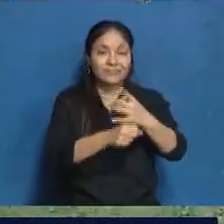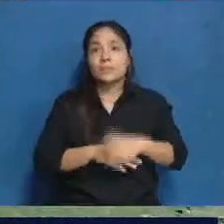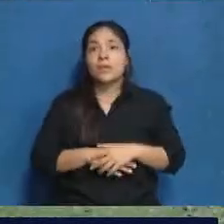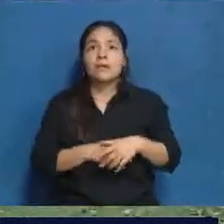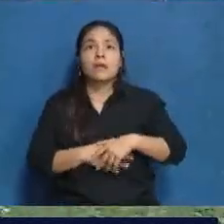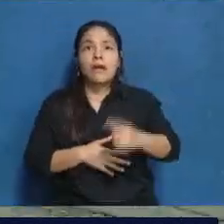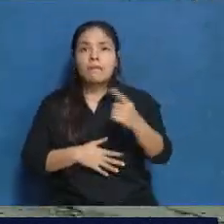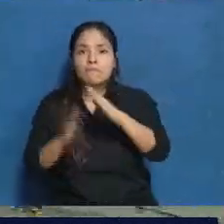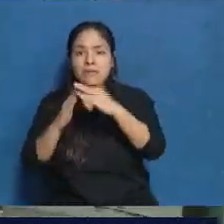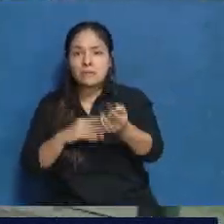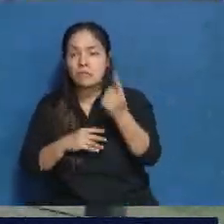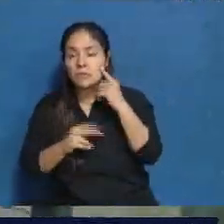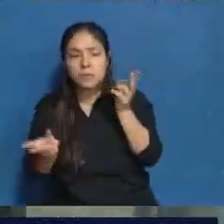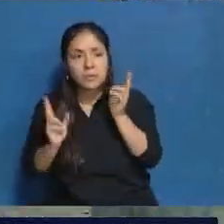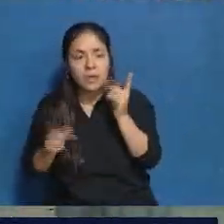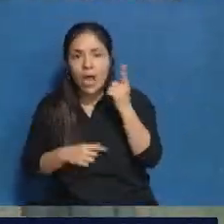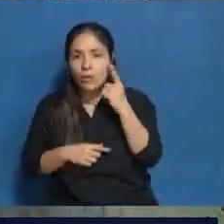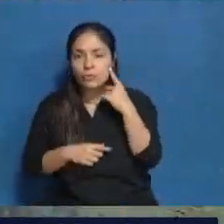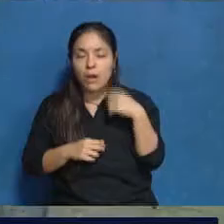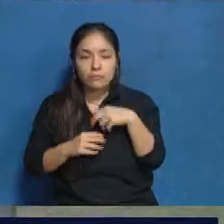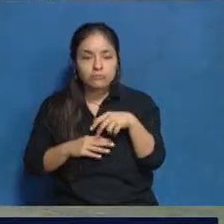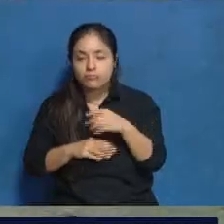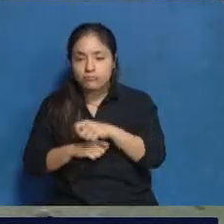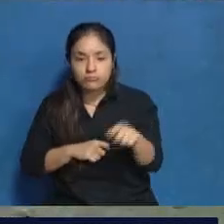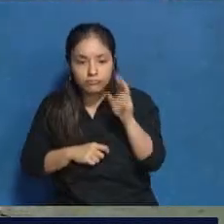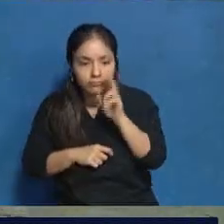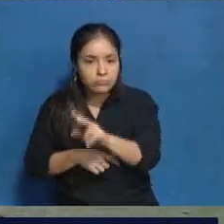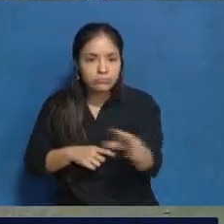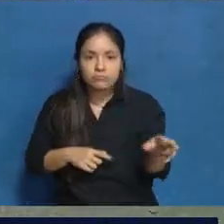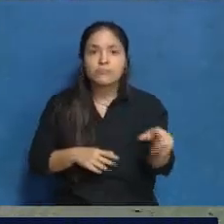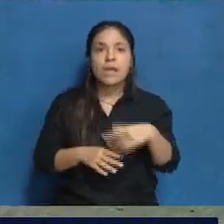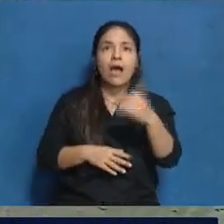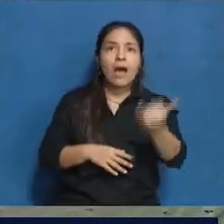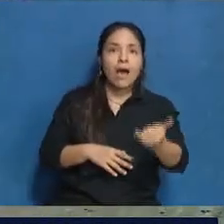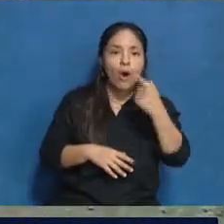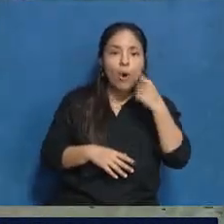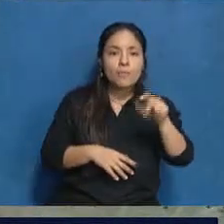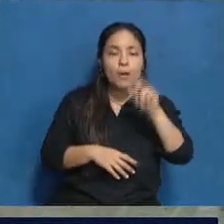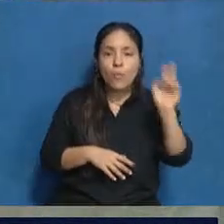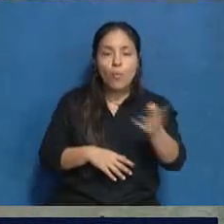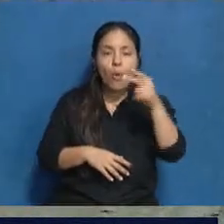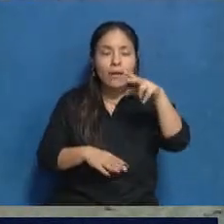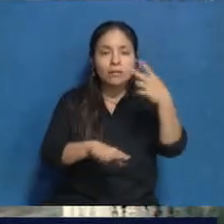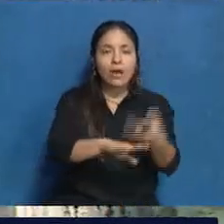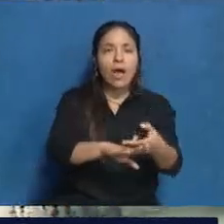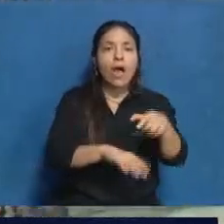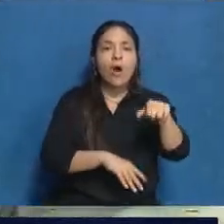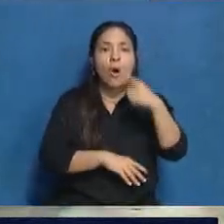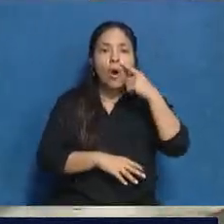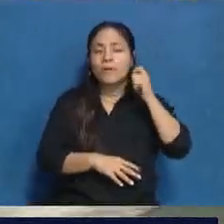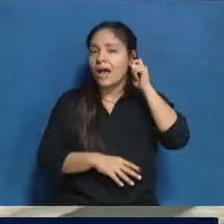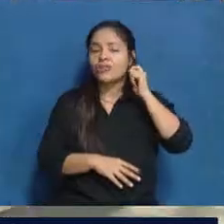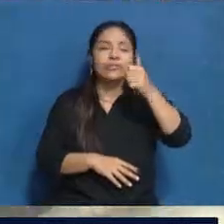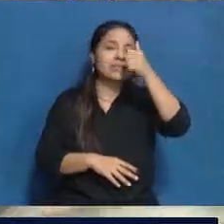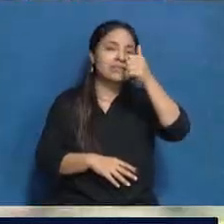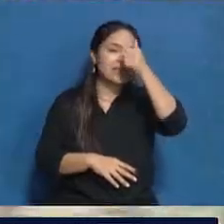escuchó algunos ruidos y allí descubrió el cuerpo de Manuel Germán Bustos, de 65 años, tendido en la vereda. El